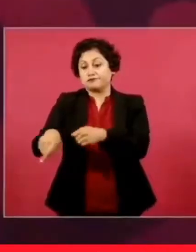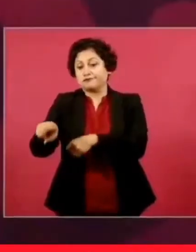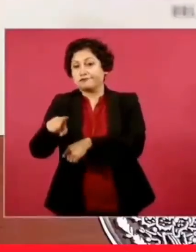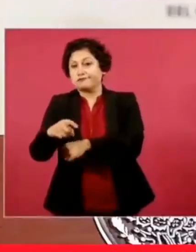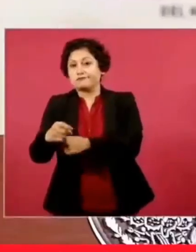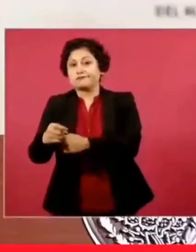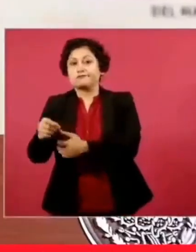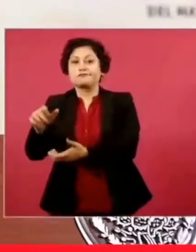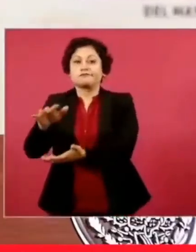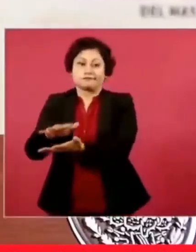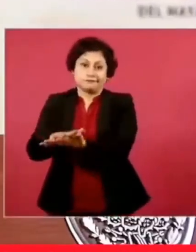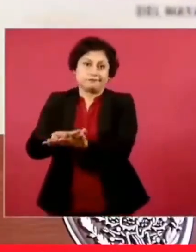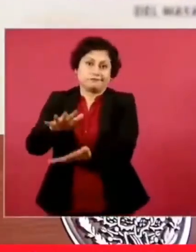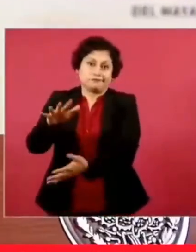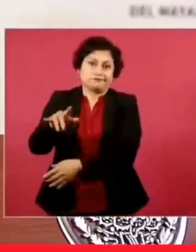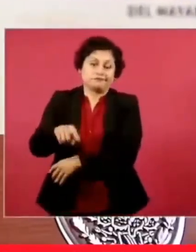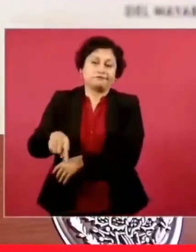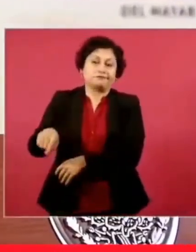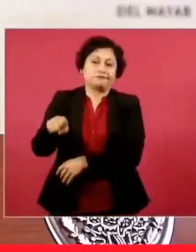de gente